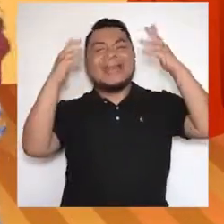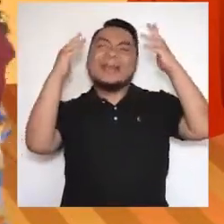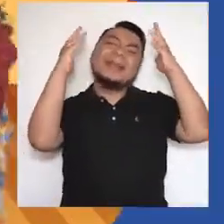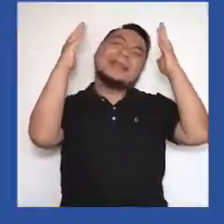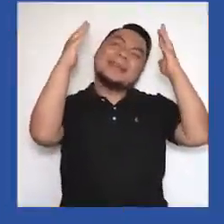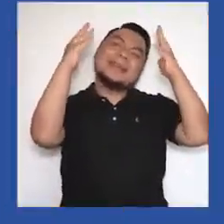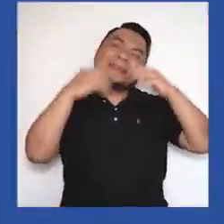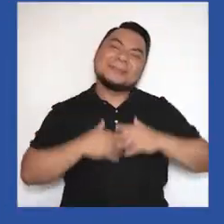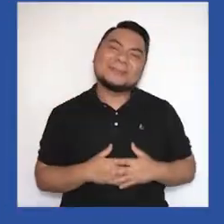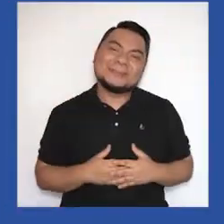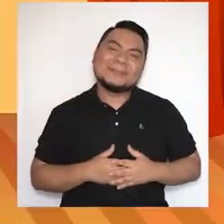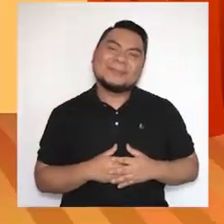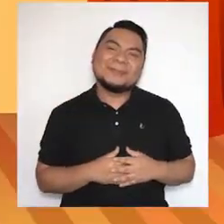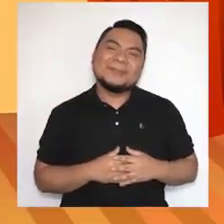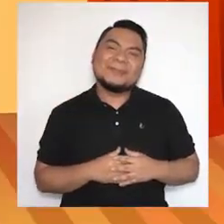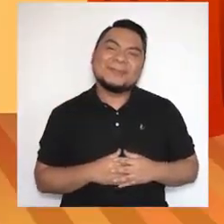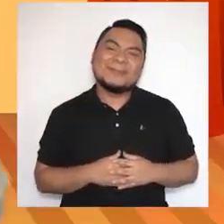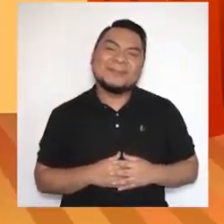vacaciones!